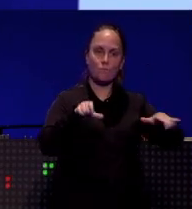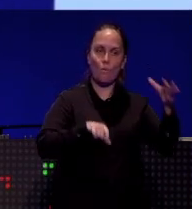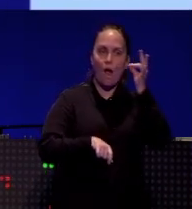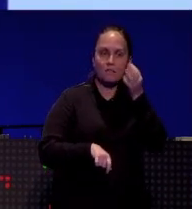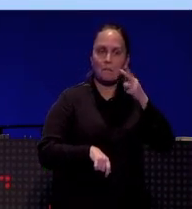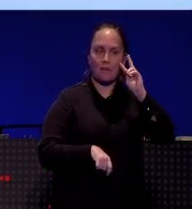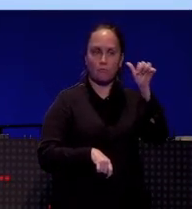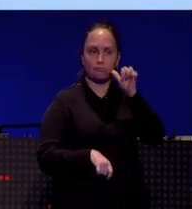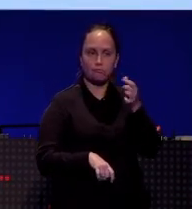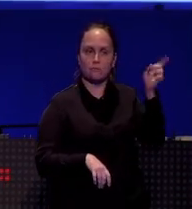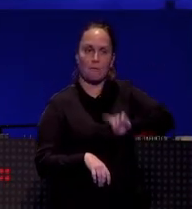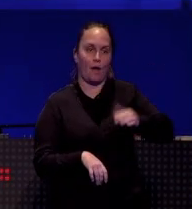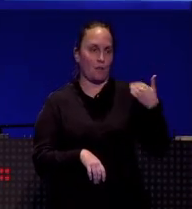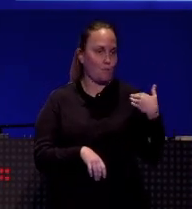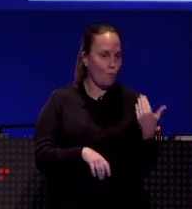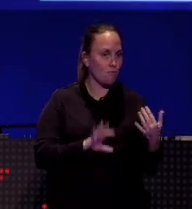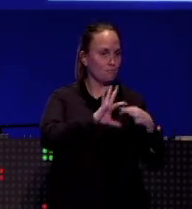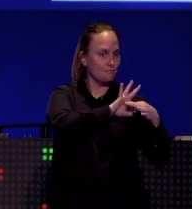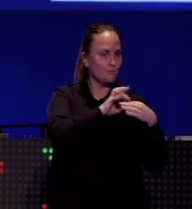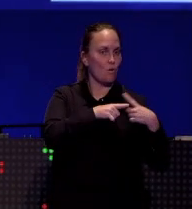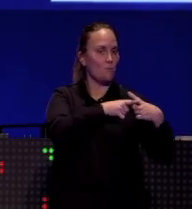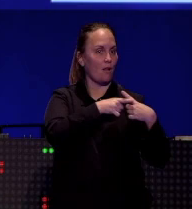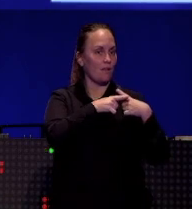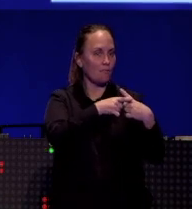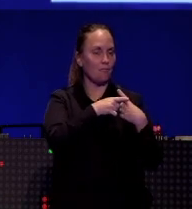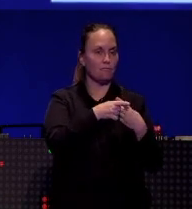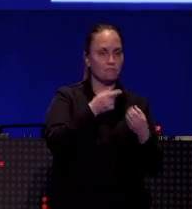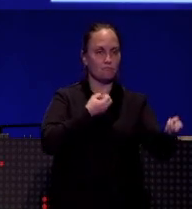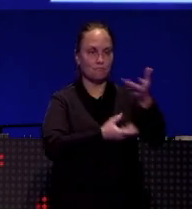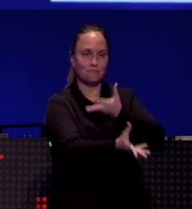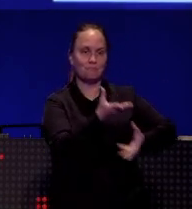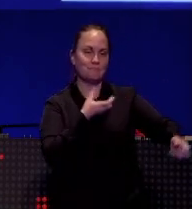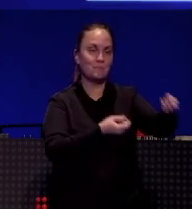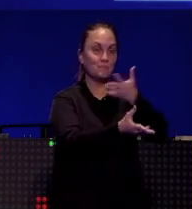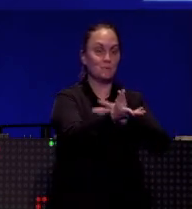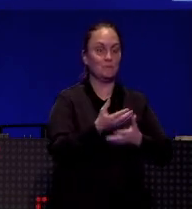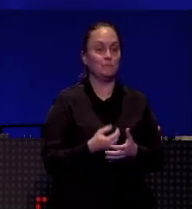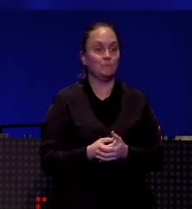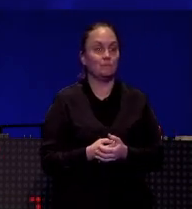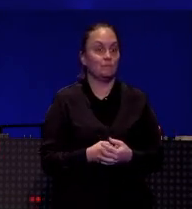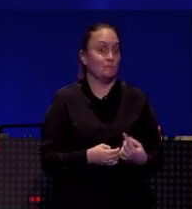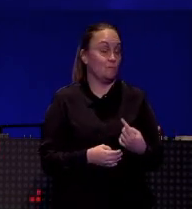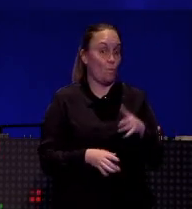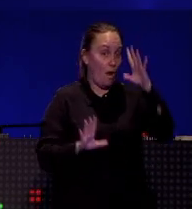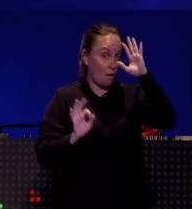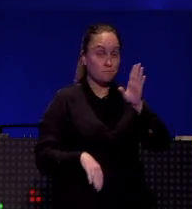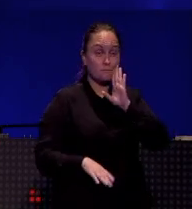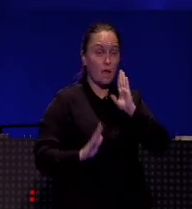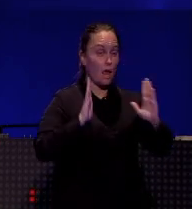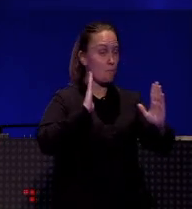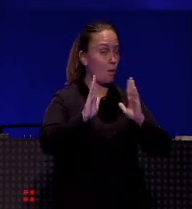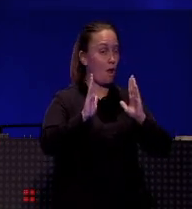que yo que se acaban de quedar embarazadas compartíamos momentos y demás y bueno aquí creo que fue la época que más